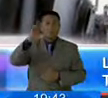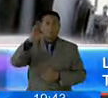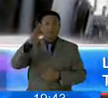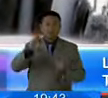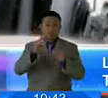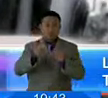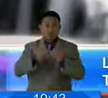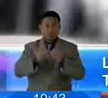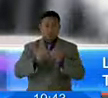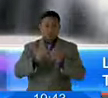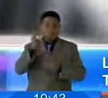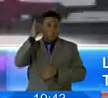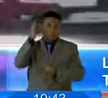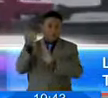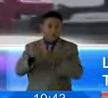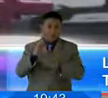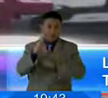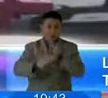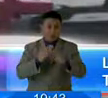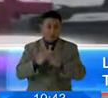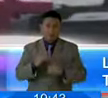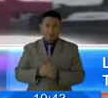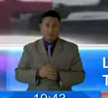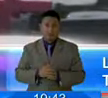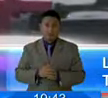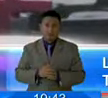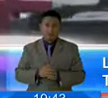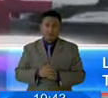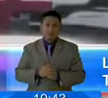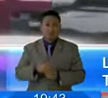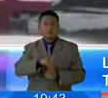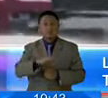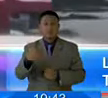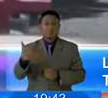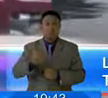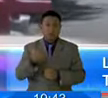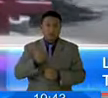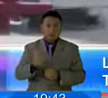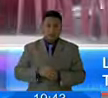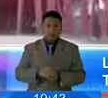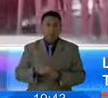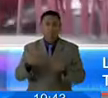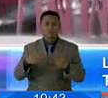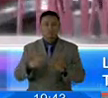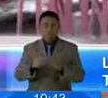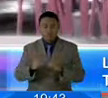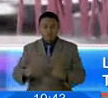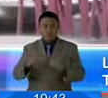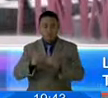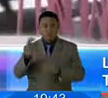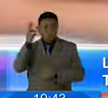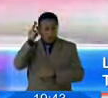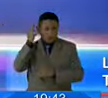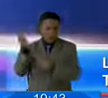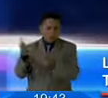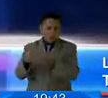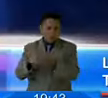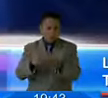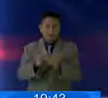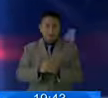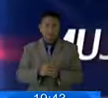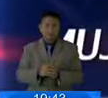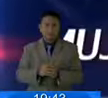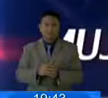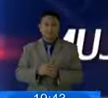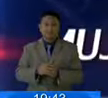mundo. Y aunque un poco de lejos, en Argentina parece que cada vez son más los asesinatos a mujeres. Aquí, entre